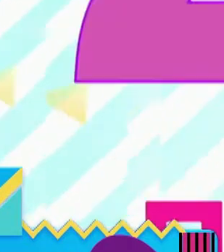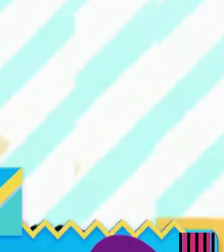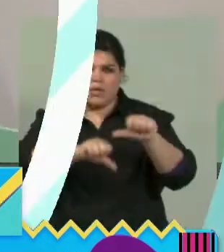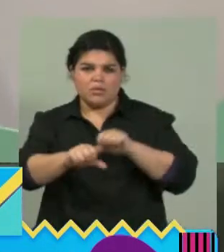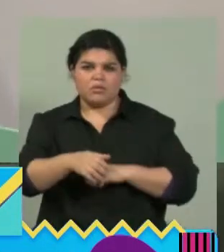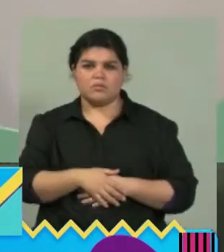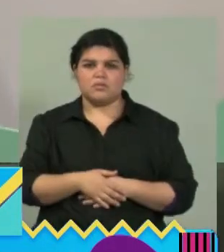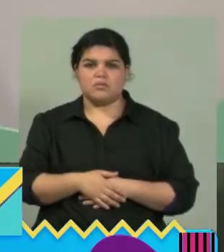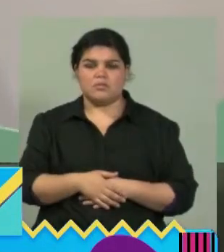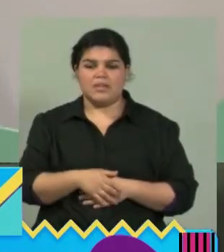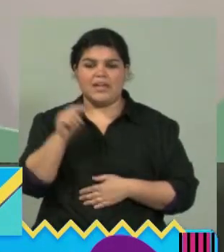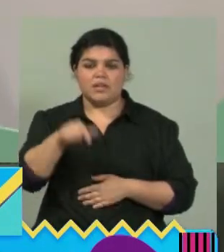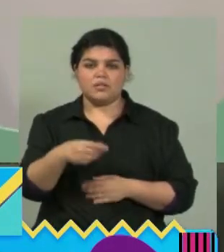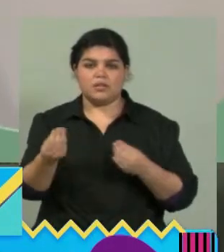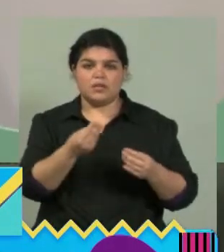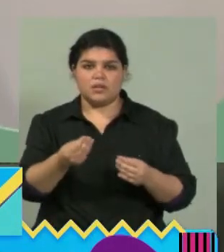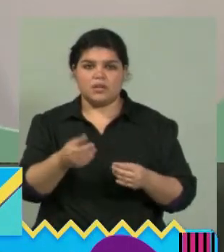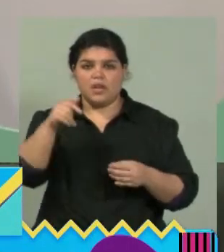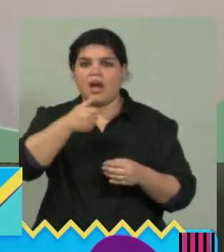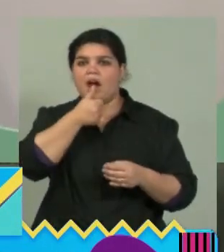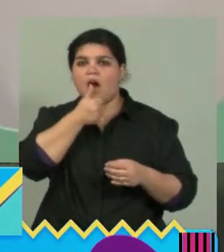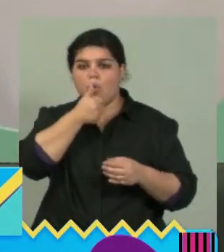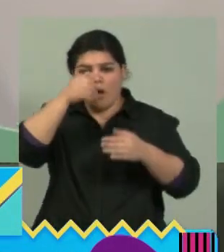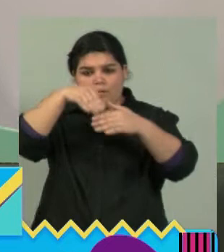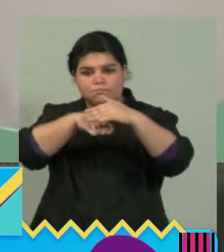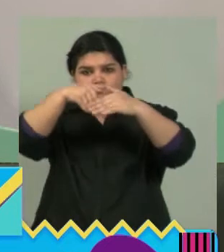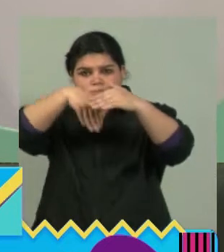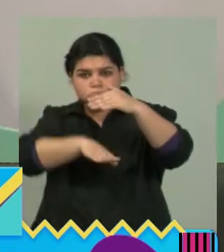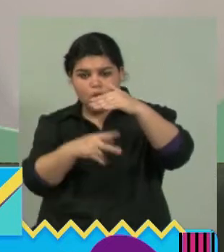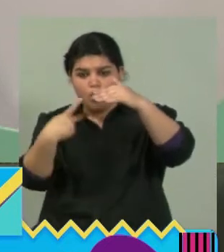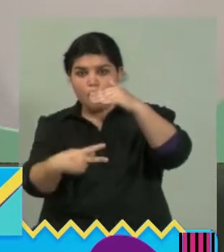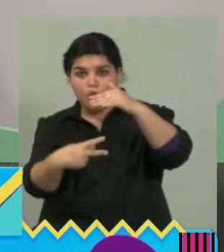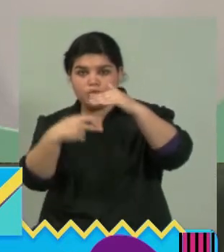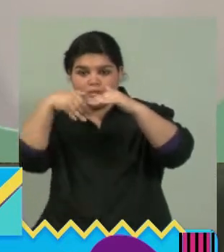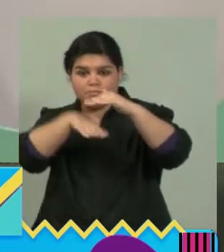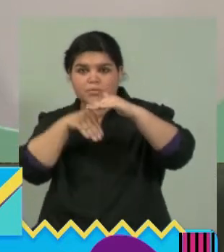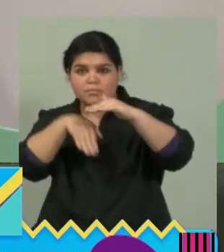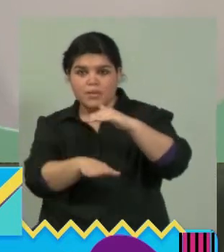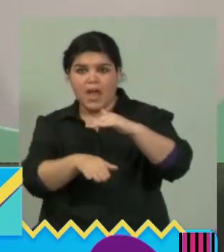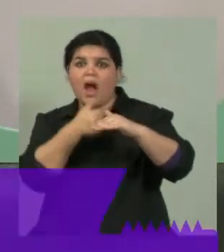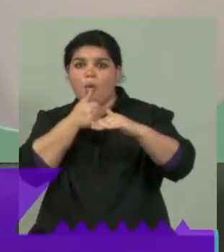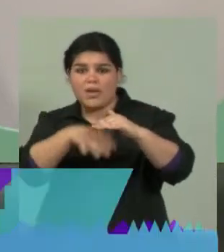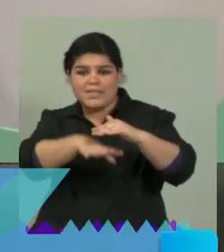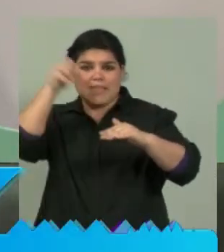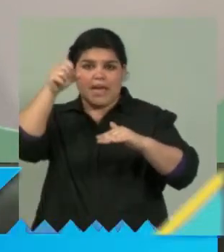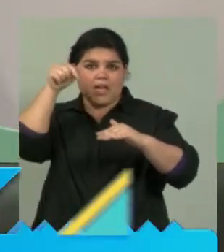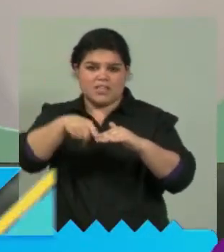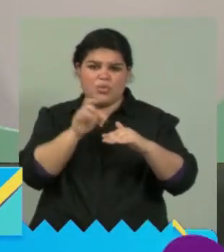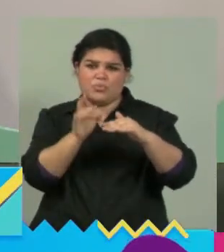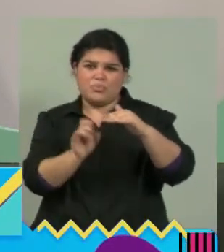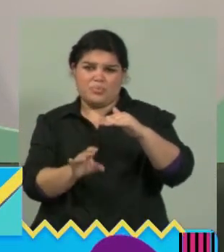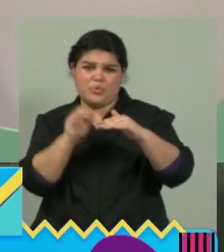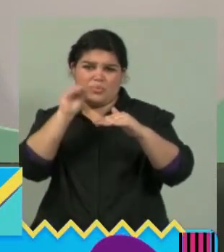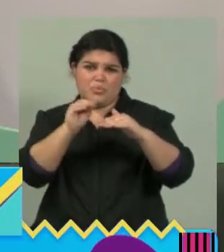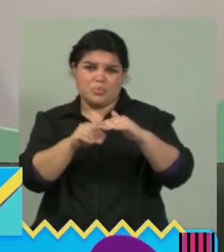Hicimos inutilizables las 2 primeras napas subterráneas que hoy tenemos acá, donde sacamos la gran parte del agua que consumimos. Hicimos inutilizable